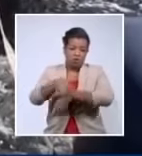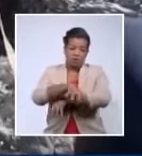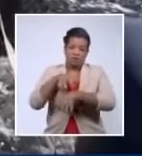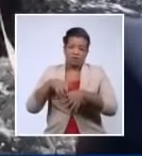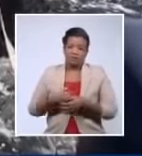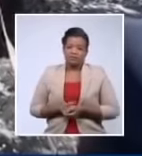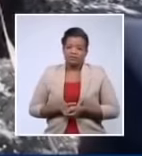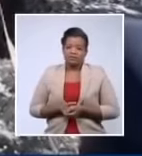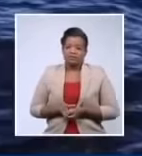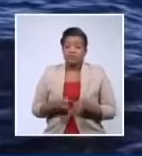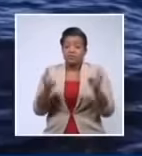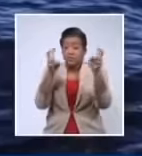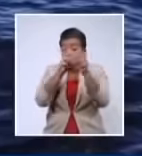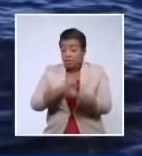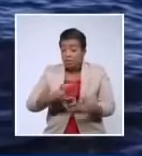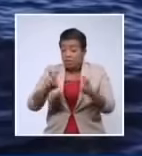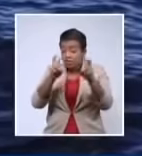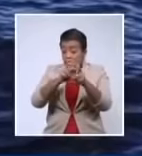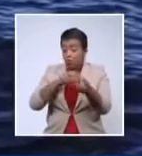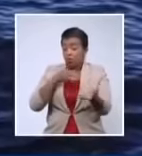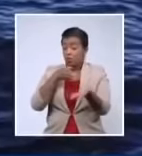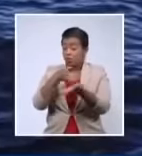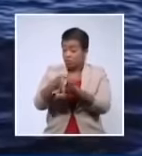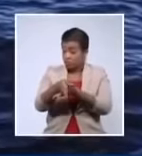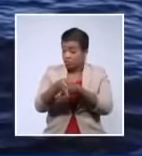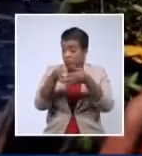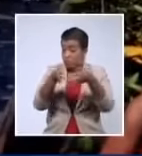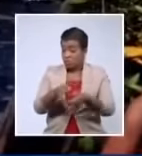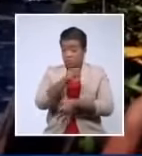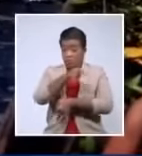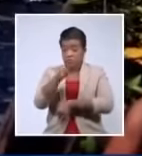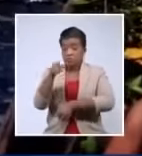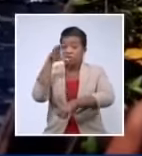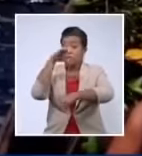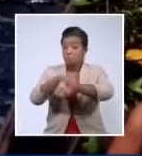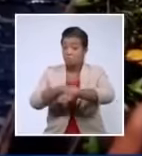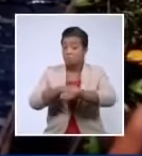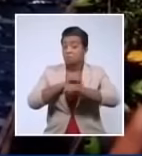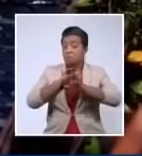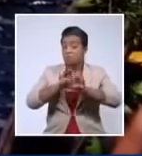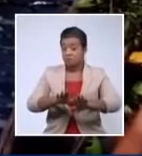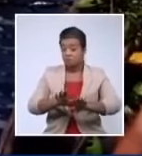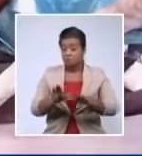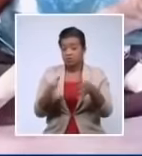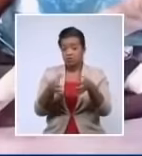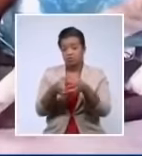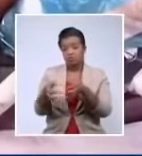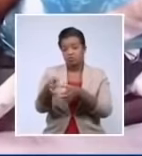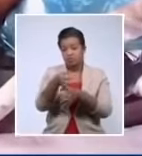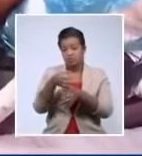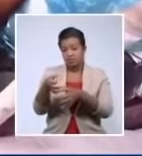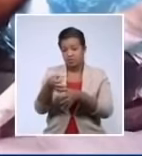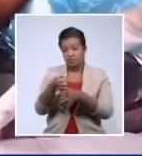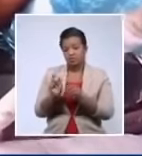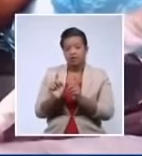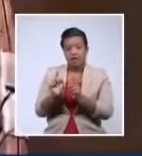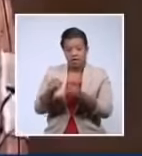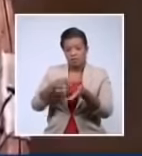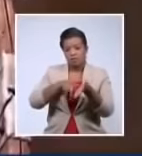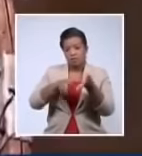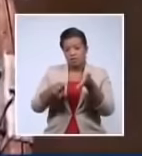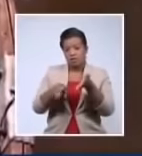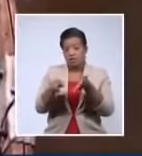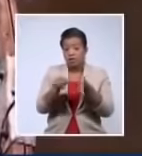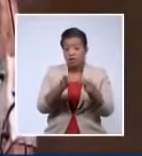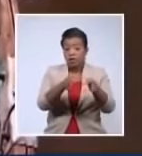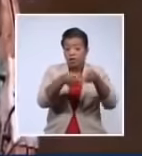Las investigaciones continúan mientras los ciudadanos se encuentran detenidos en la unidad del municipio San Nicolás y las embarcaciones